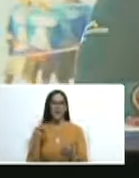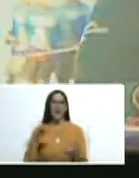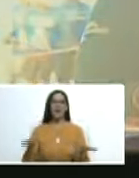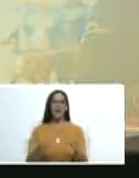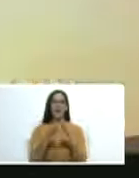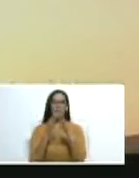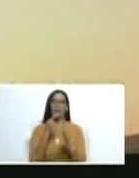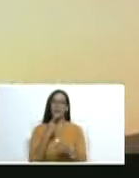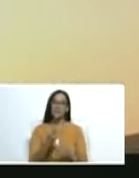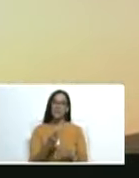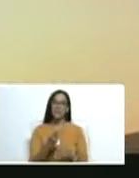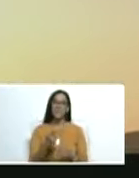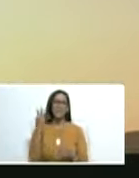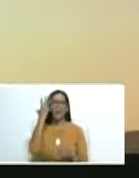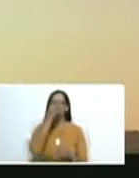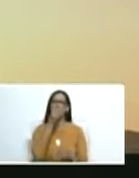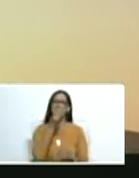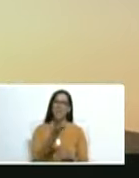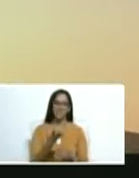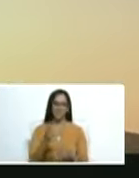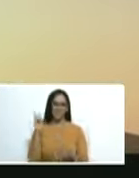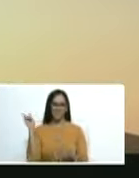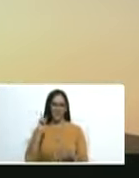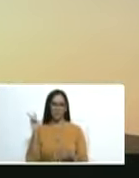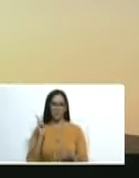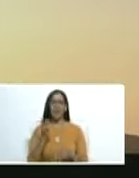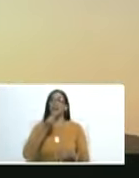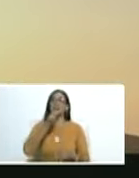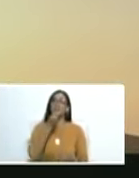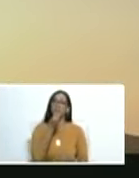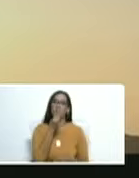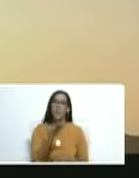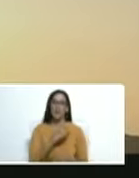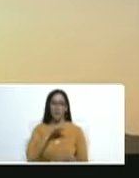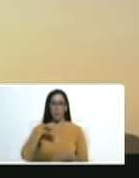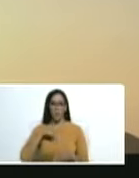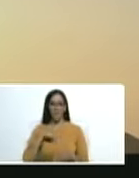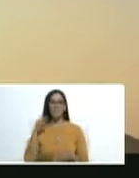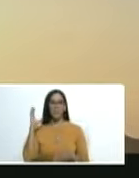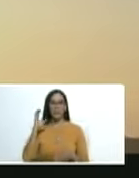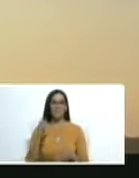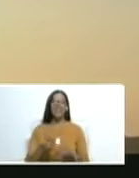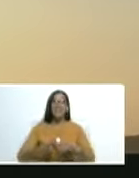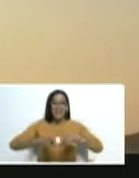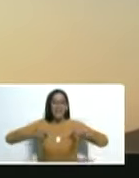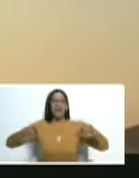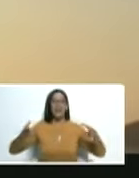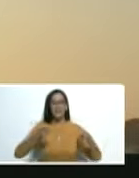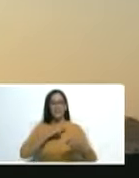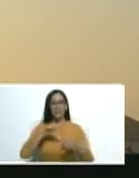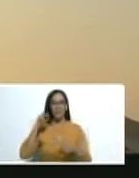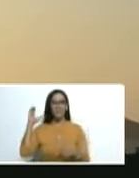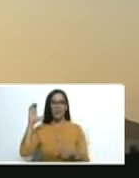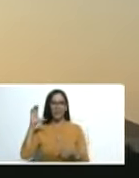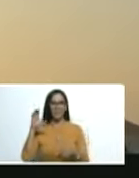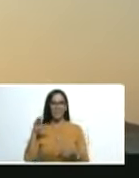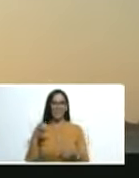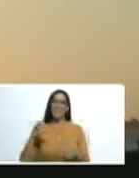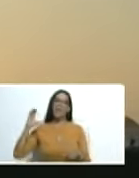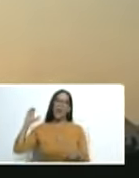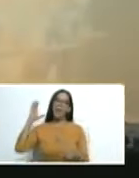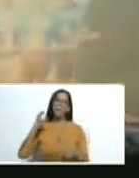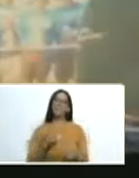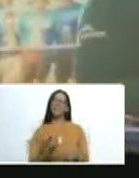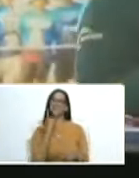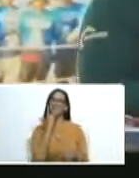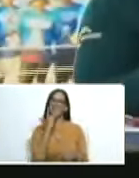a decir qué bella es Venezuela, qué buena es nuestra patria, qué grande es nuestra patria, qué patriota y